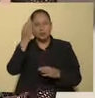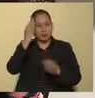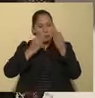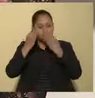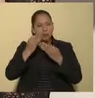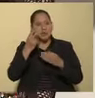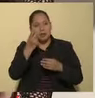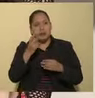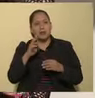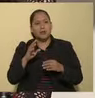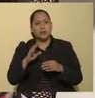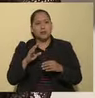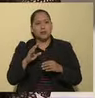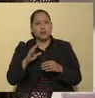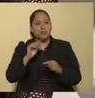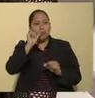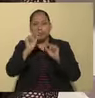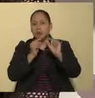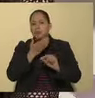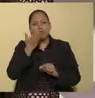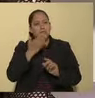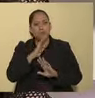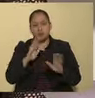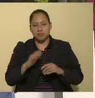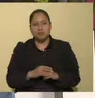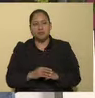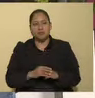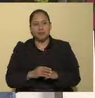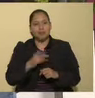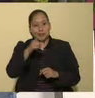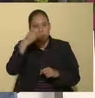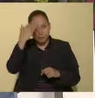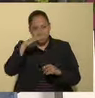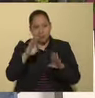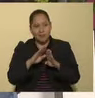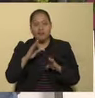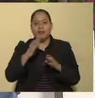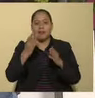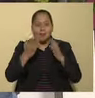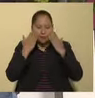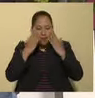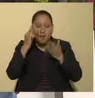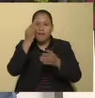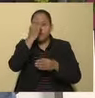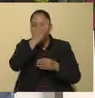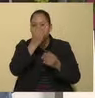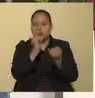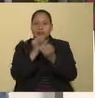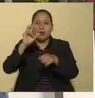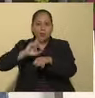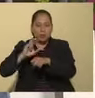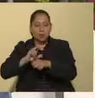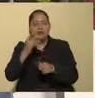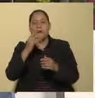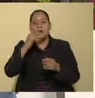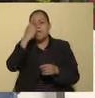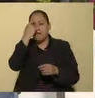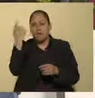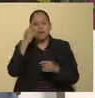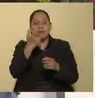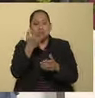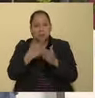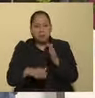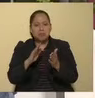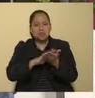tú te vas acostumbrando, de eso se trata. Así que ya lo saben, esta mascarilla de fresas y clara de huevo es muy sencilla, muy